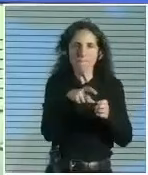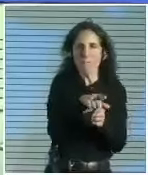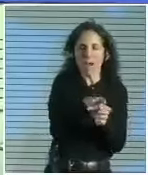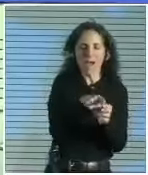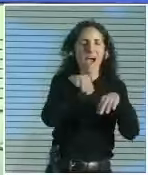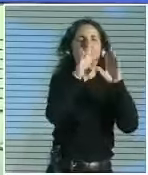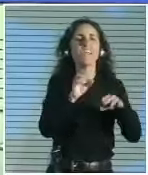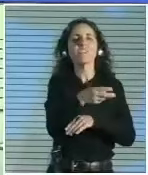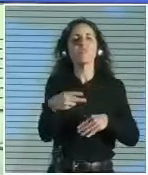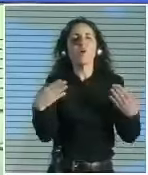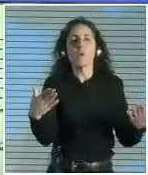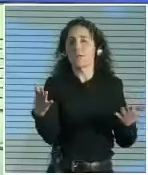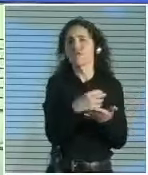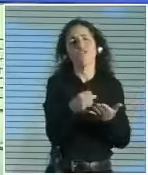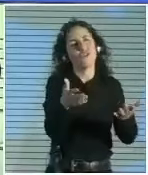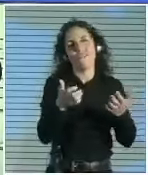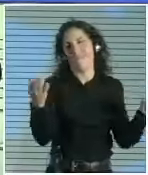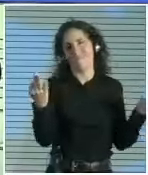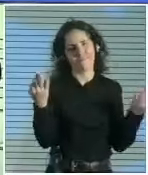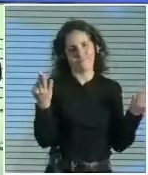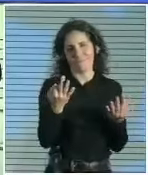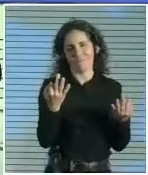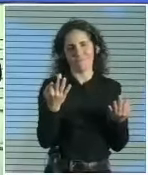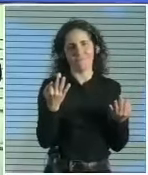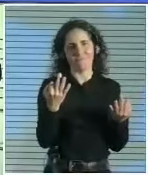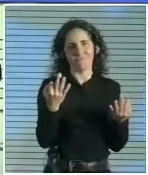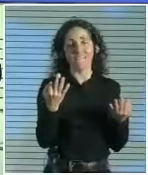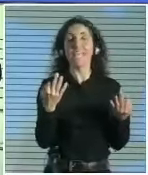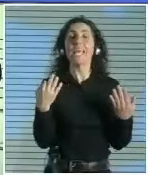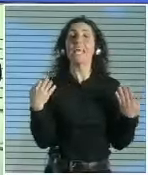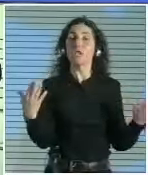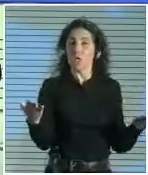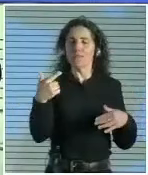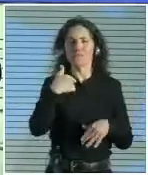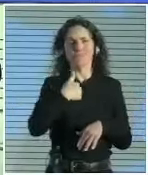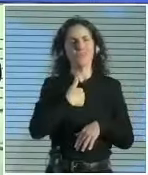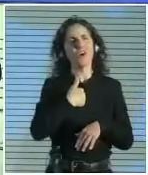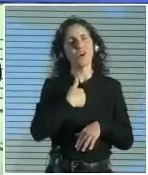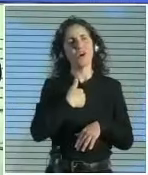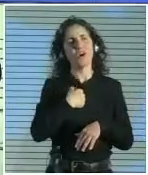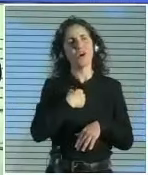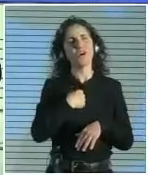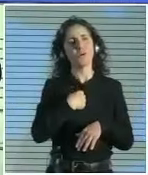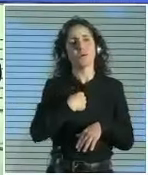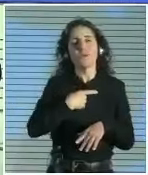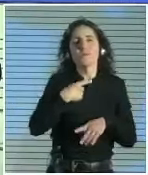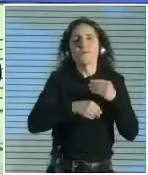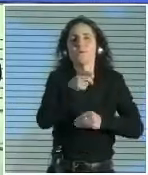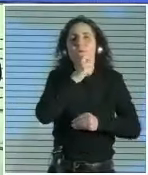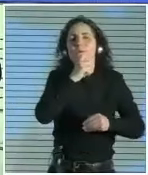decir, todo el mundo tiene que ganar. Y entonces yo estoy más no sé cómo